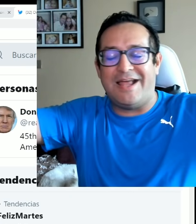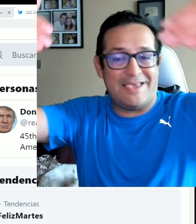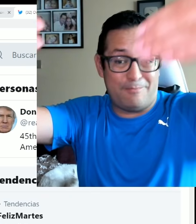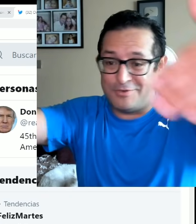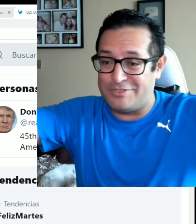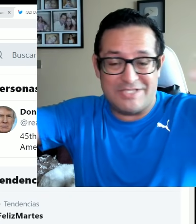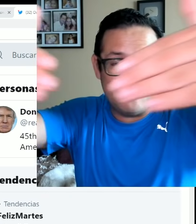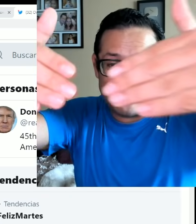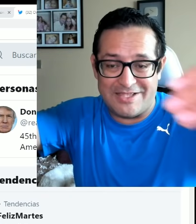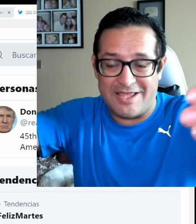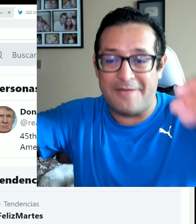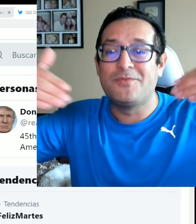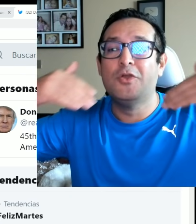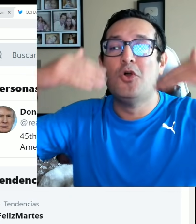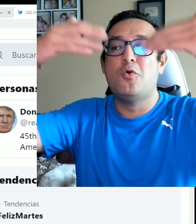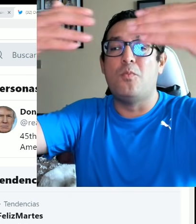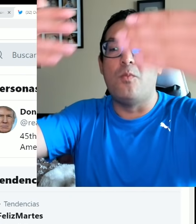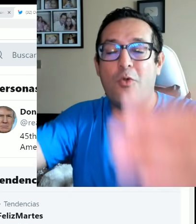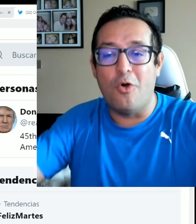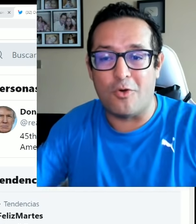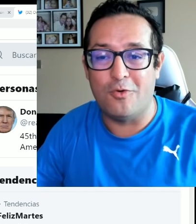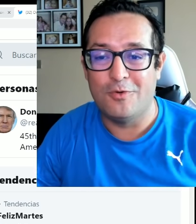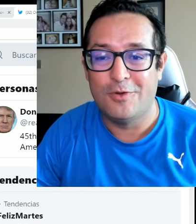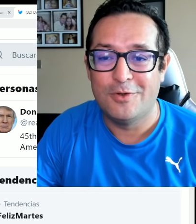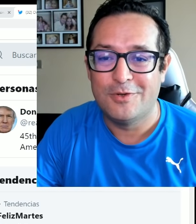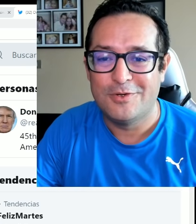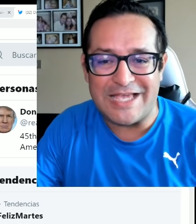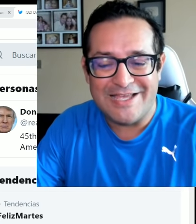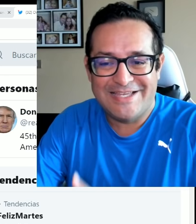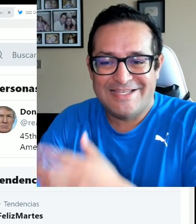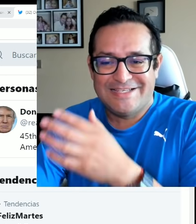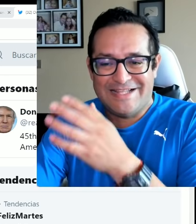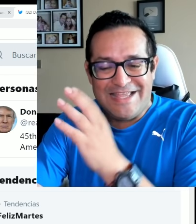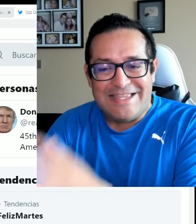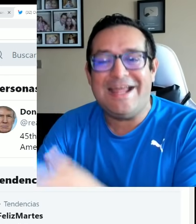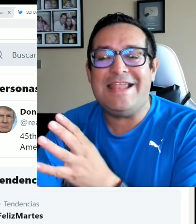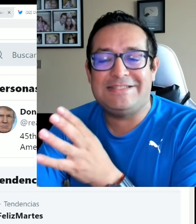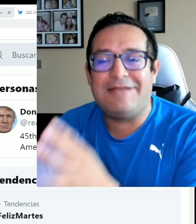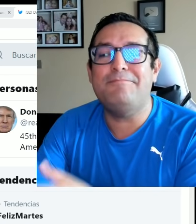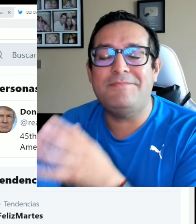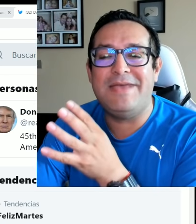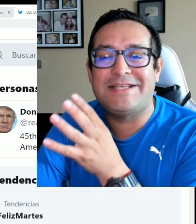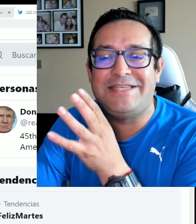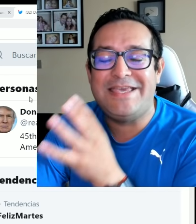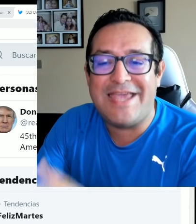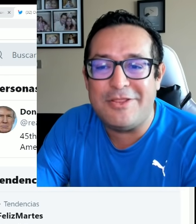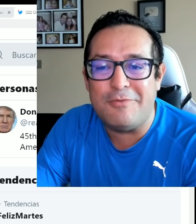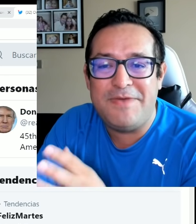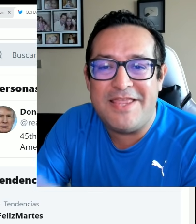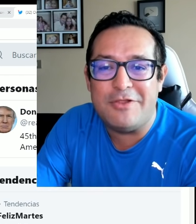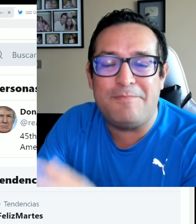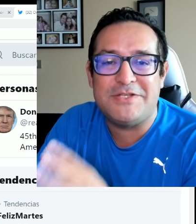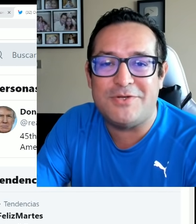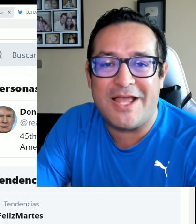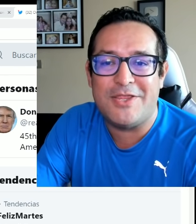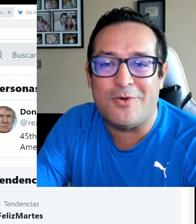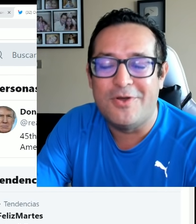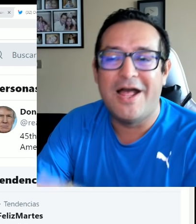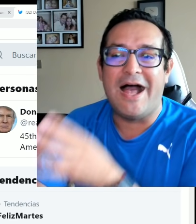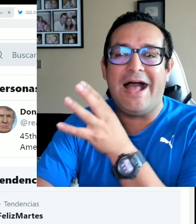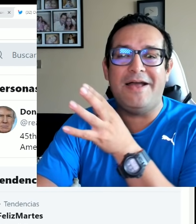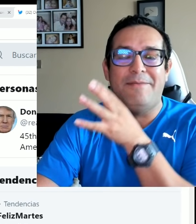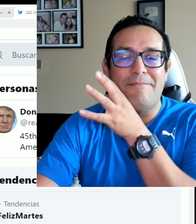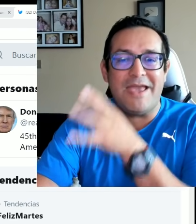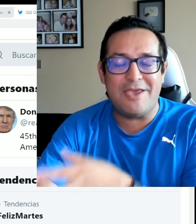frontera que por cierto también hay que tener blog literal están exigiendo pidiendo presionando